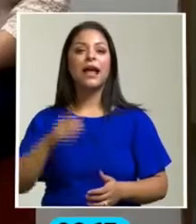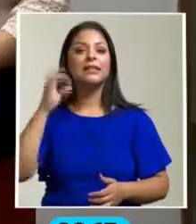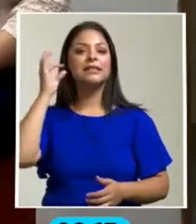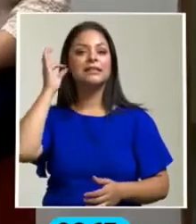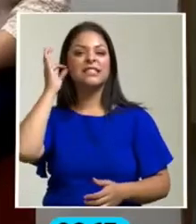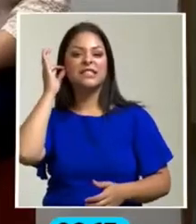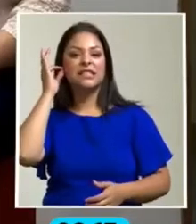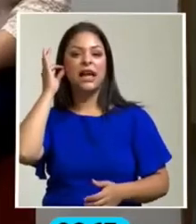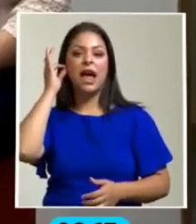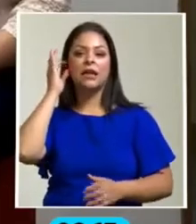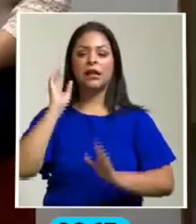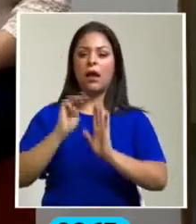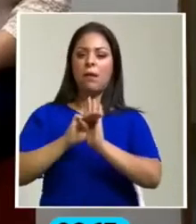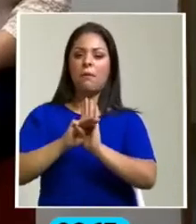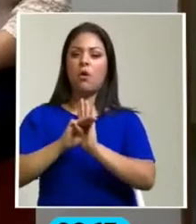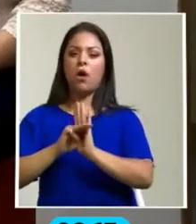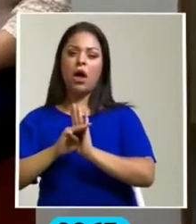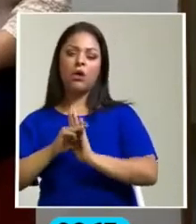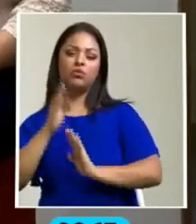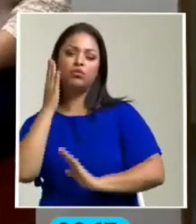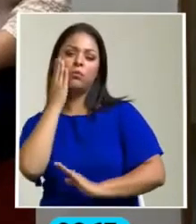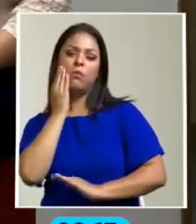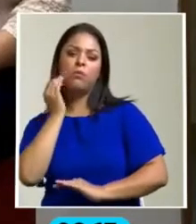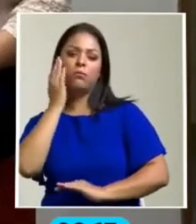morenas, asiáticas, solían...